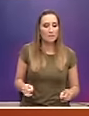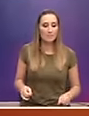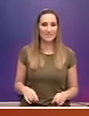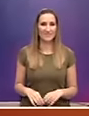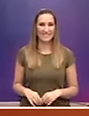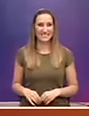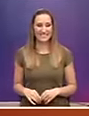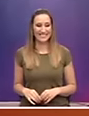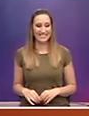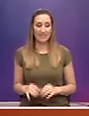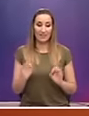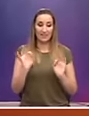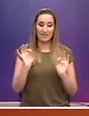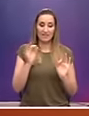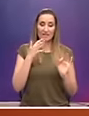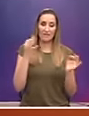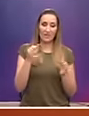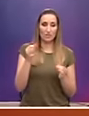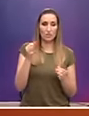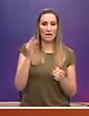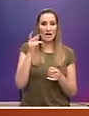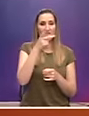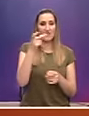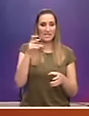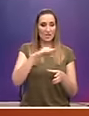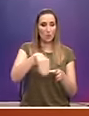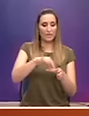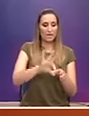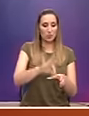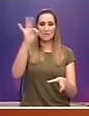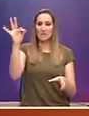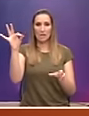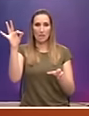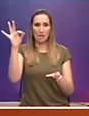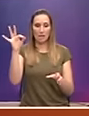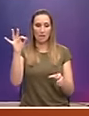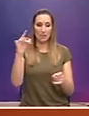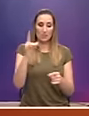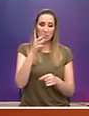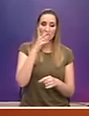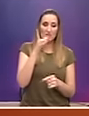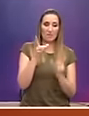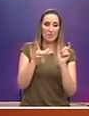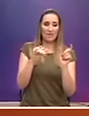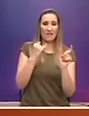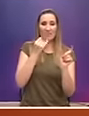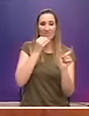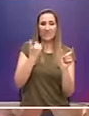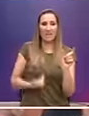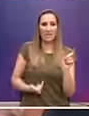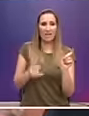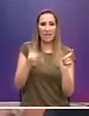claro realmente la frase está fuera de concepto Yo comencé por decir que todo concepto de palabra dieta es una mentira Por